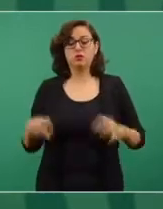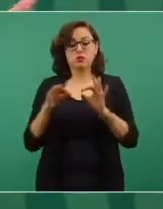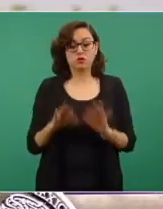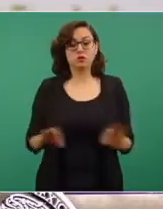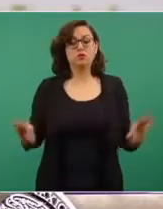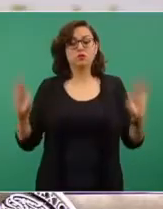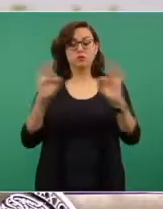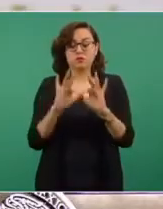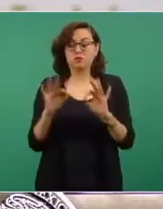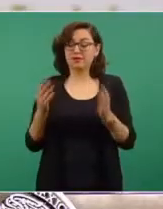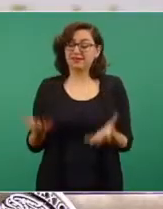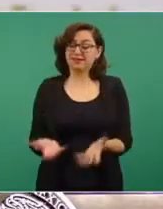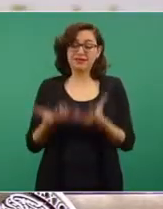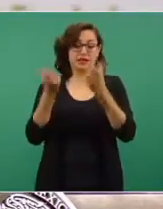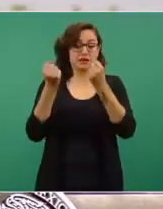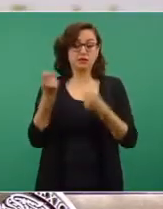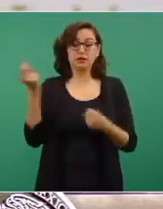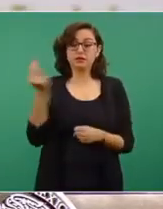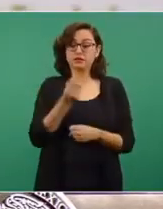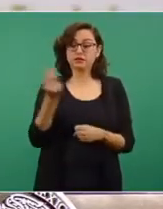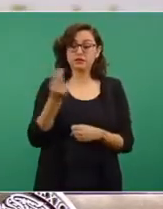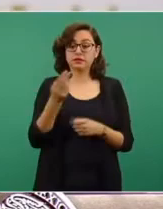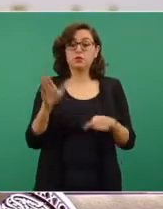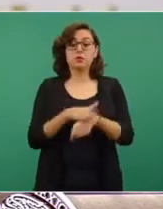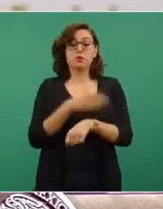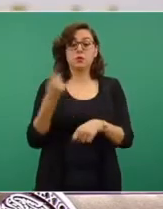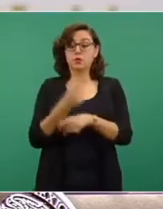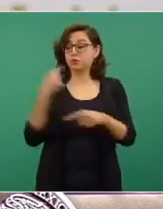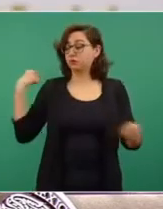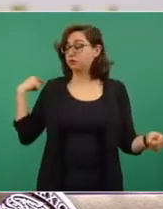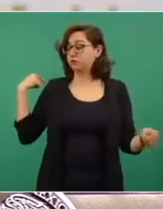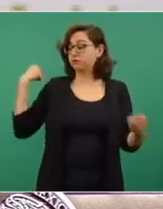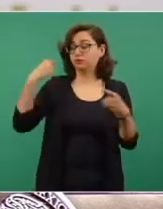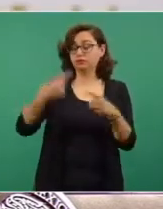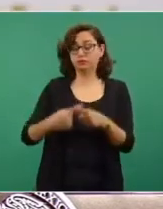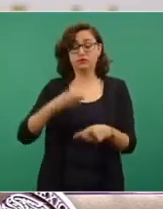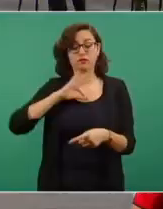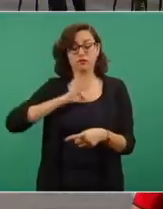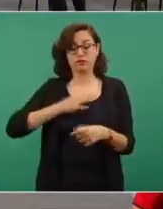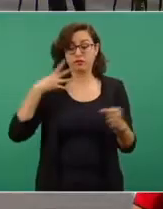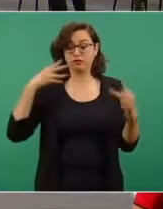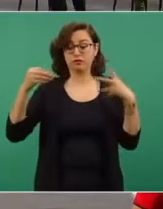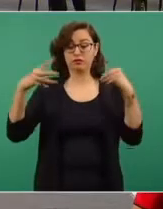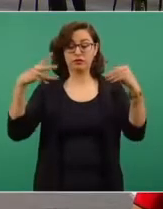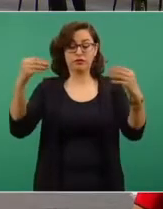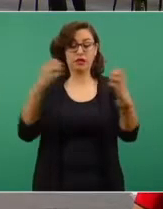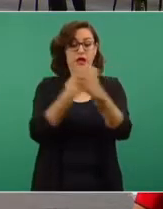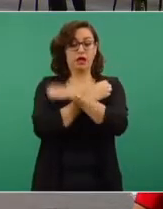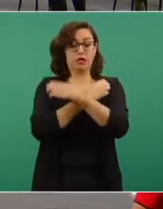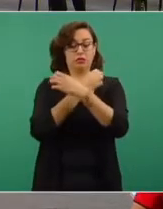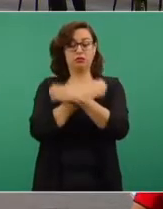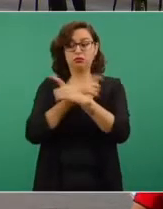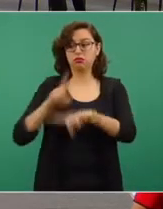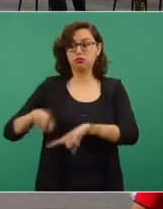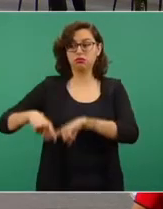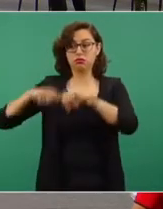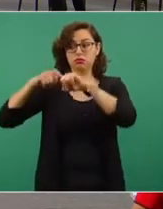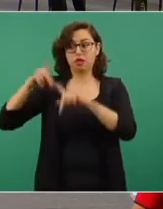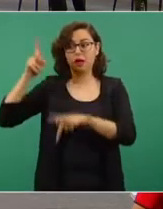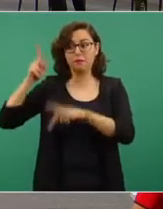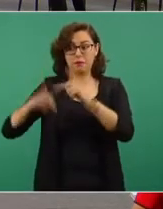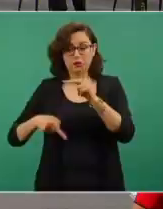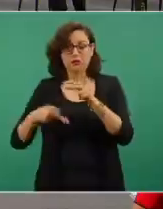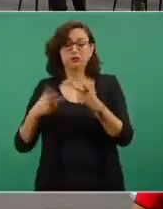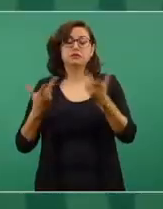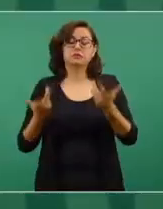durante la pandemia ha sido temporalmente suspendida la modalidad tradicional de la educación, aunque por supuesto ha continuado